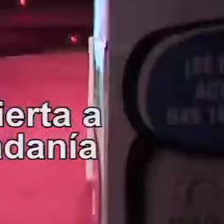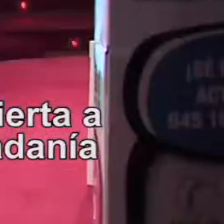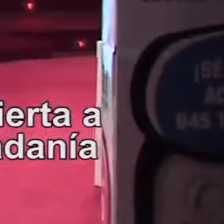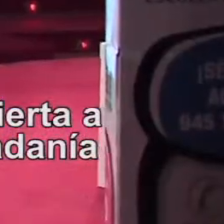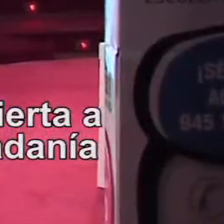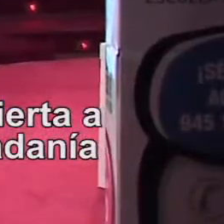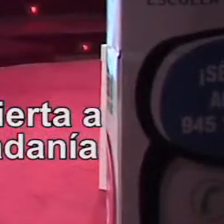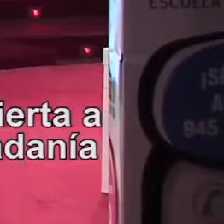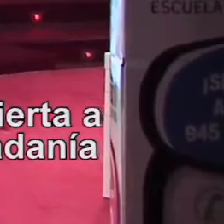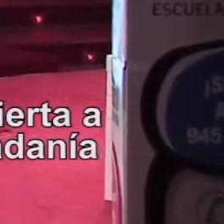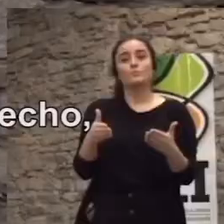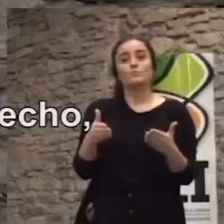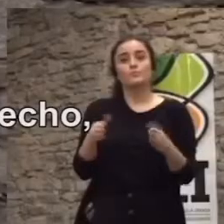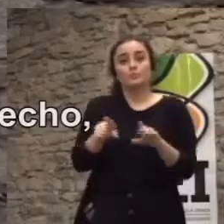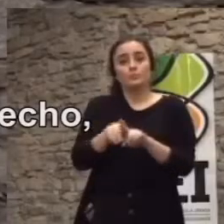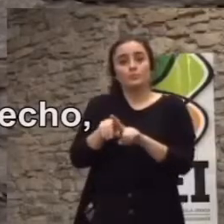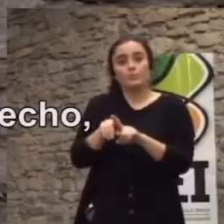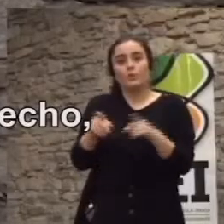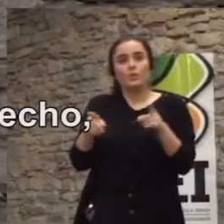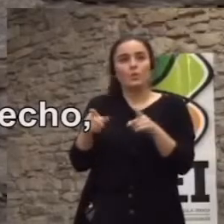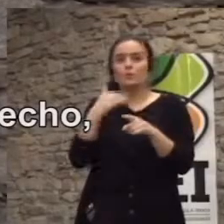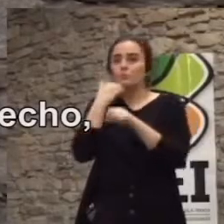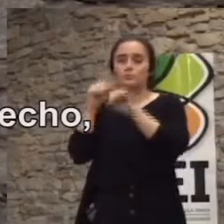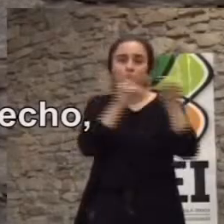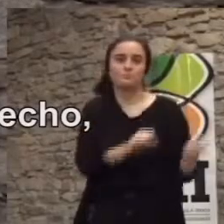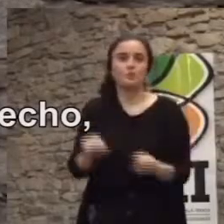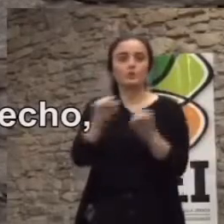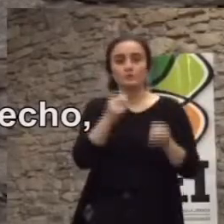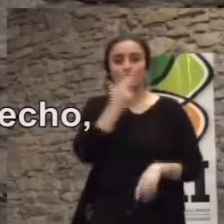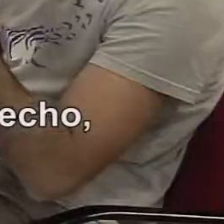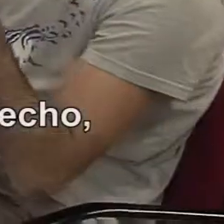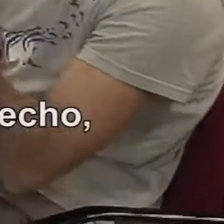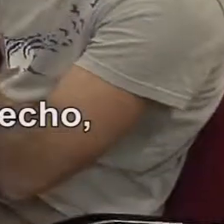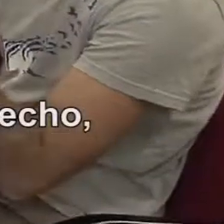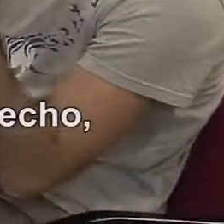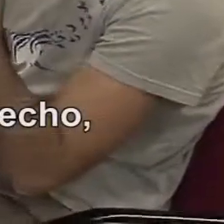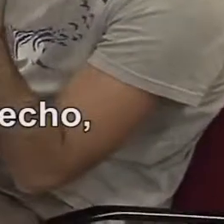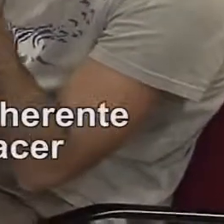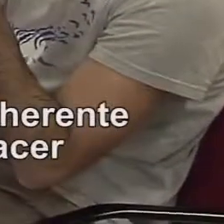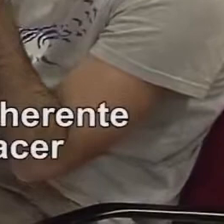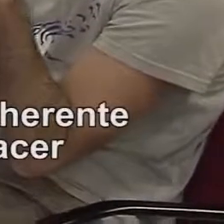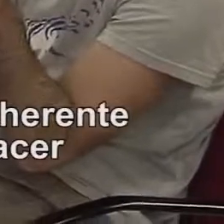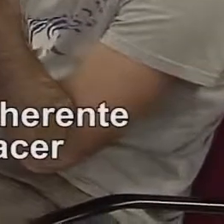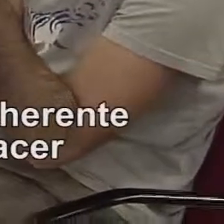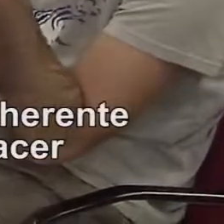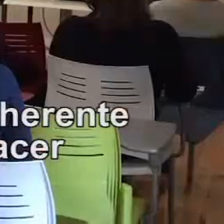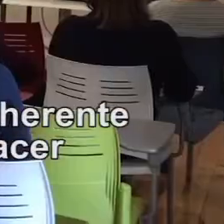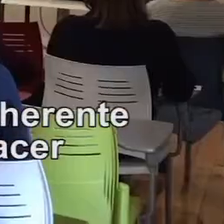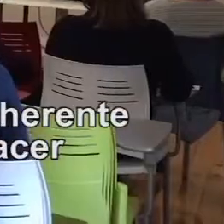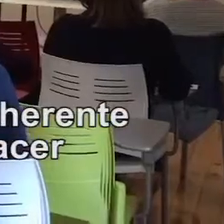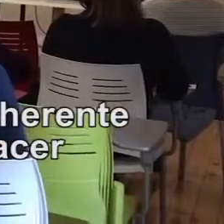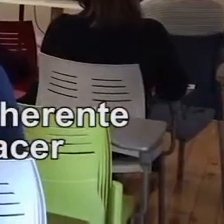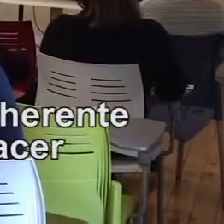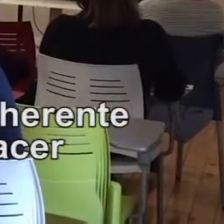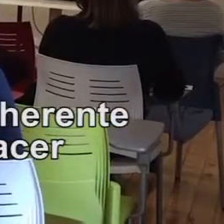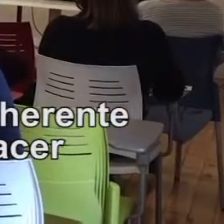a la ciudadanía, una escuela para la ciudadanía, para la participación. Es no solo un derecho, sino es una manera de gobernar y bueno, todo lo que aquí se está haciendo creo que